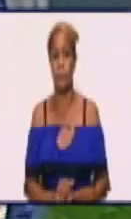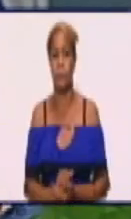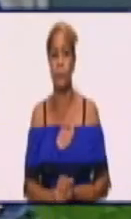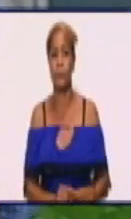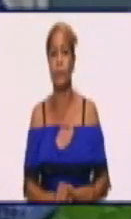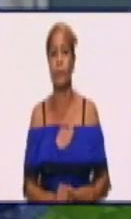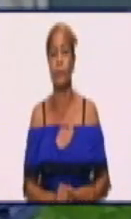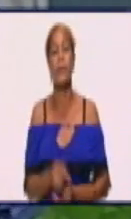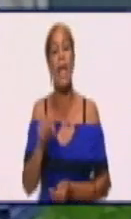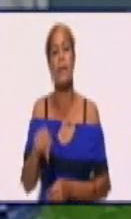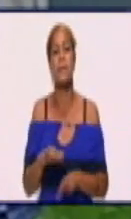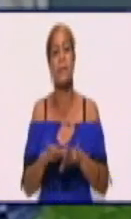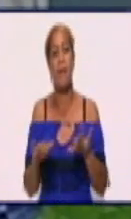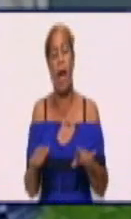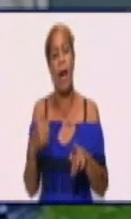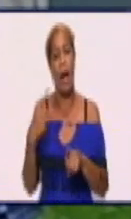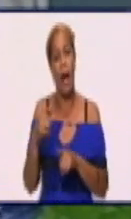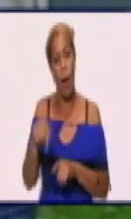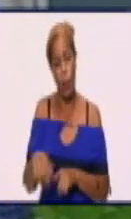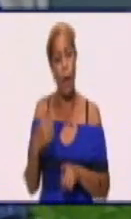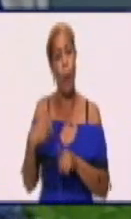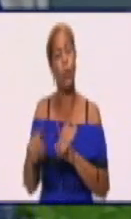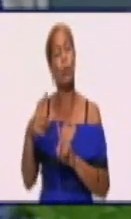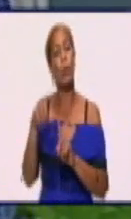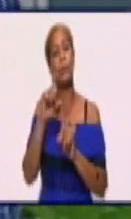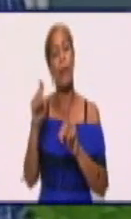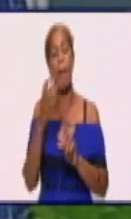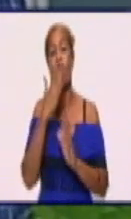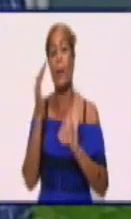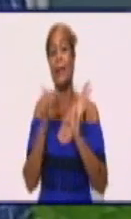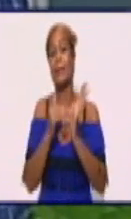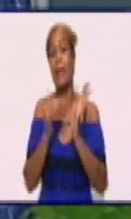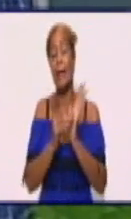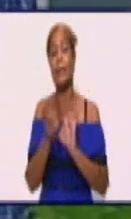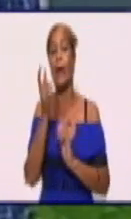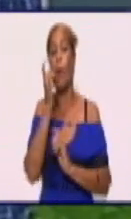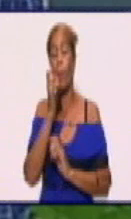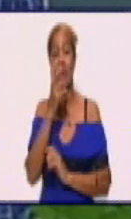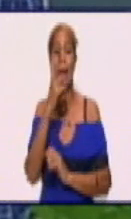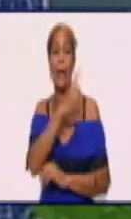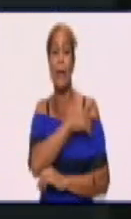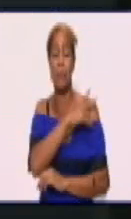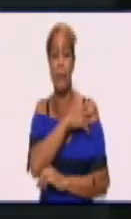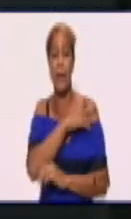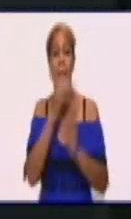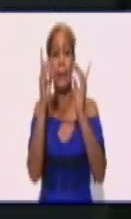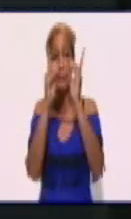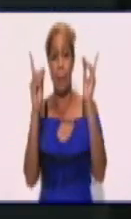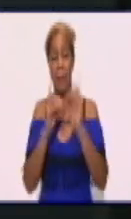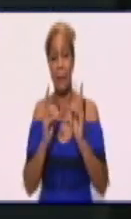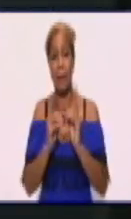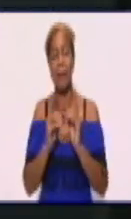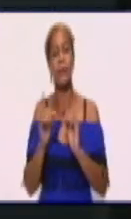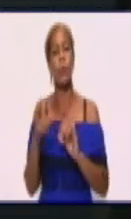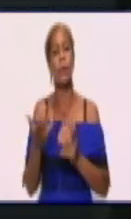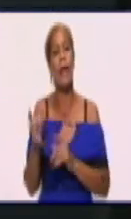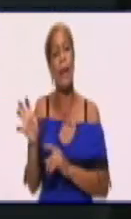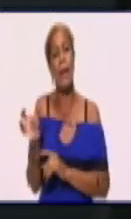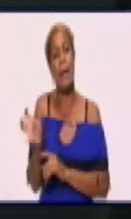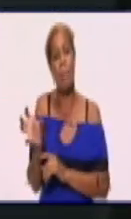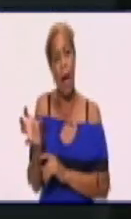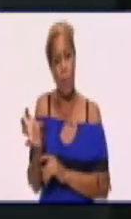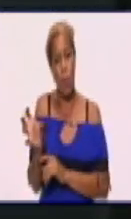y estamos dando las buenas tardes a yoandri vega caisse jefe del departamento de banca electrónica en el banco de crédito y comercio